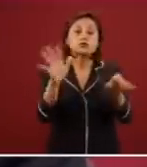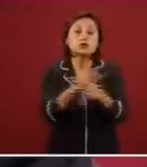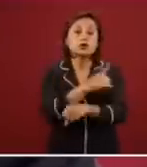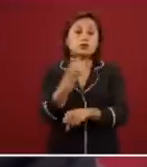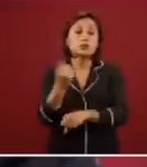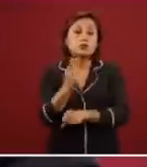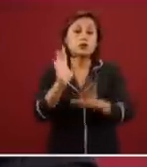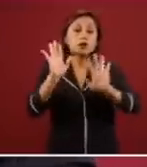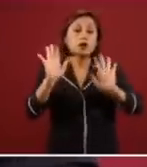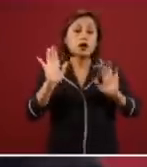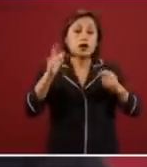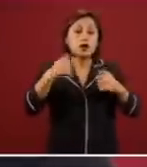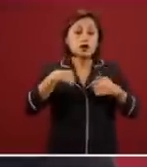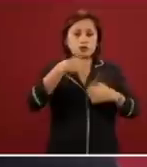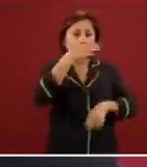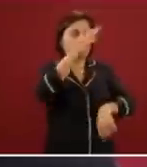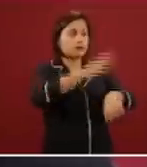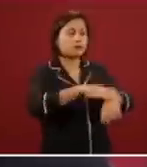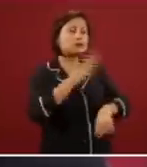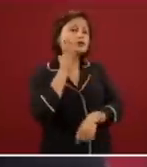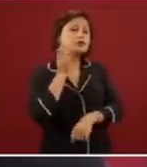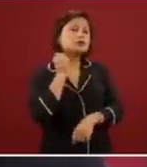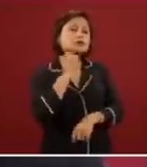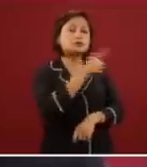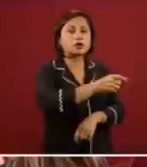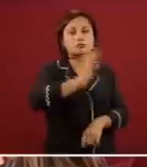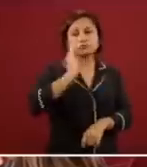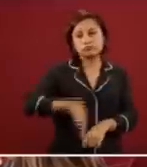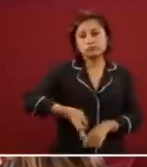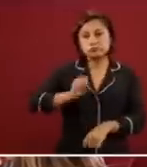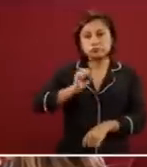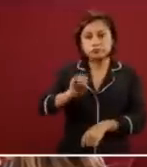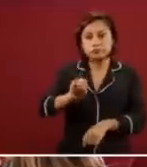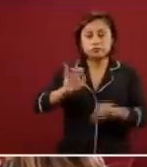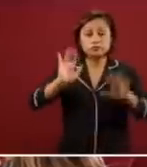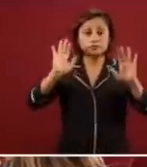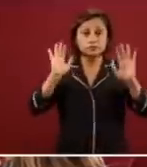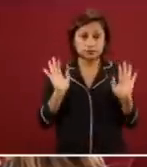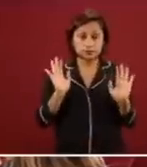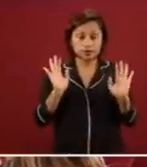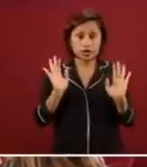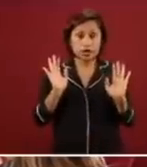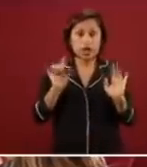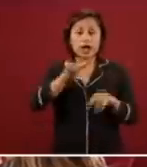establece la ley, al Senado, y el Senado aprobó. Ya sobre los delitos,